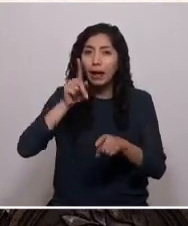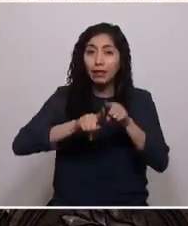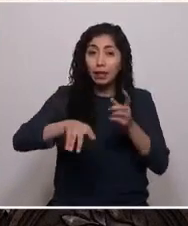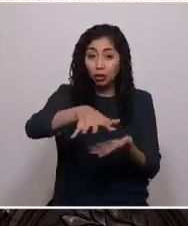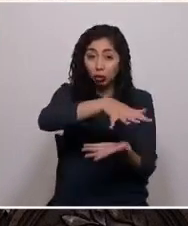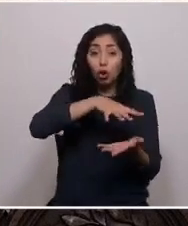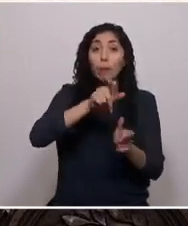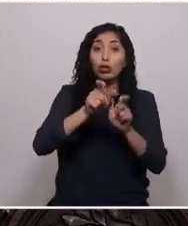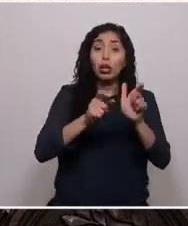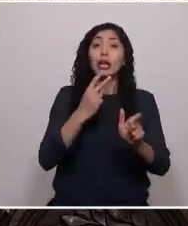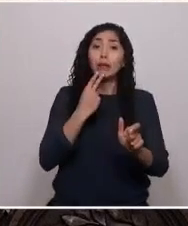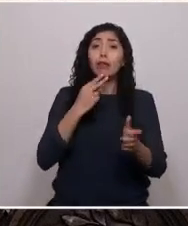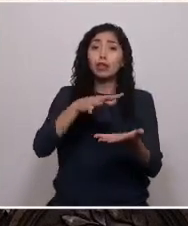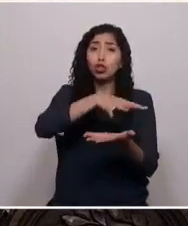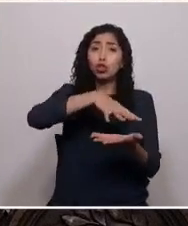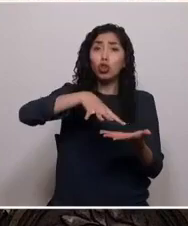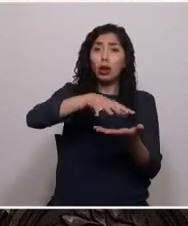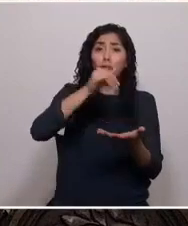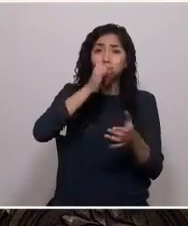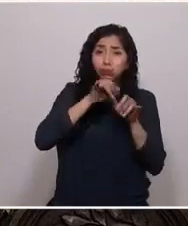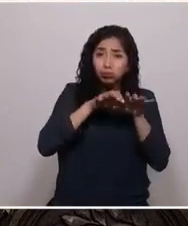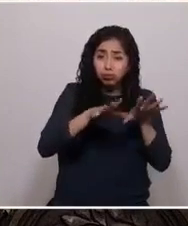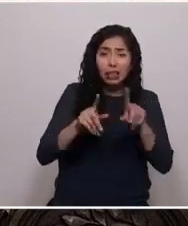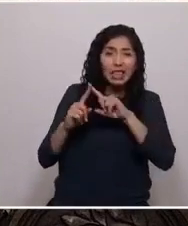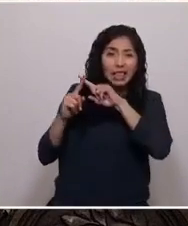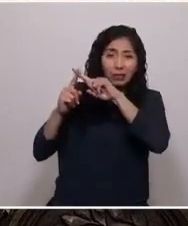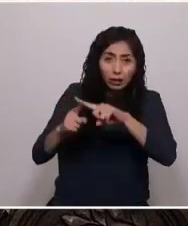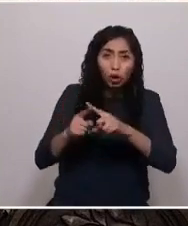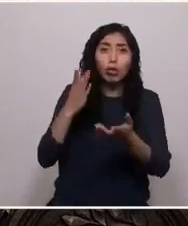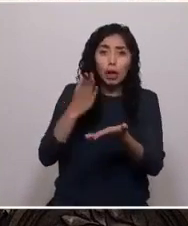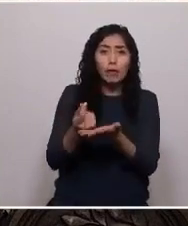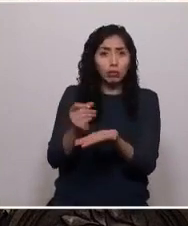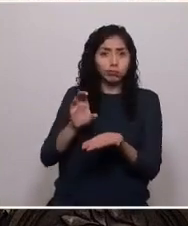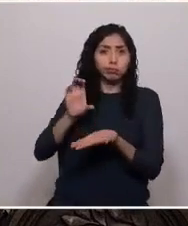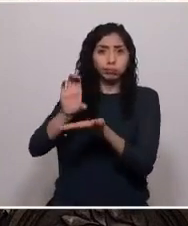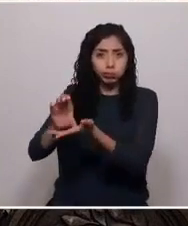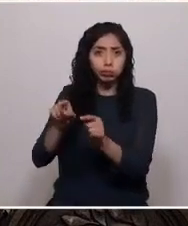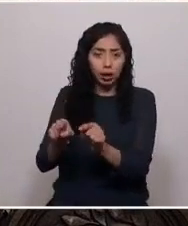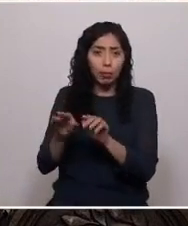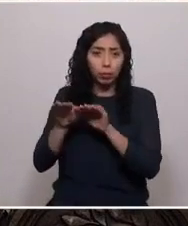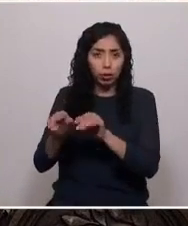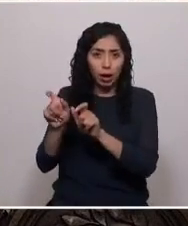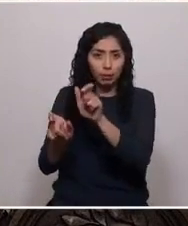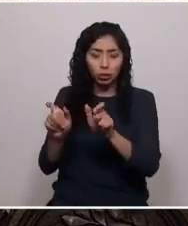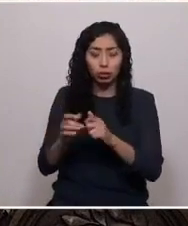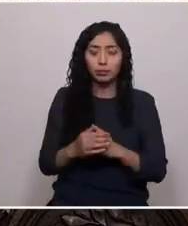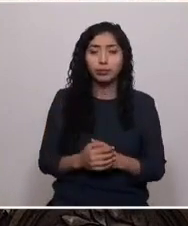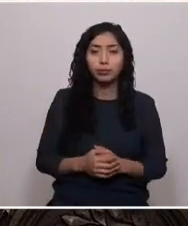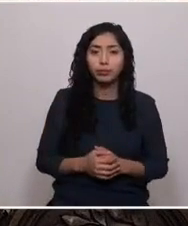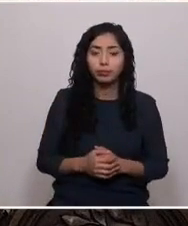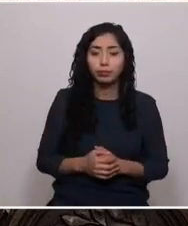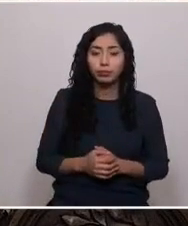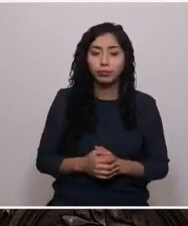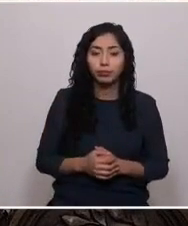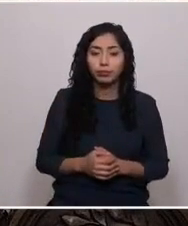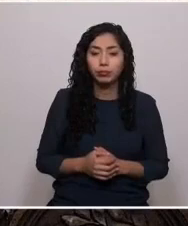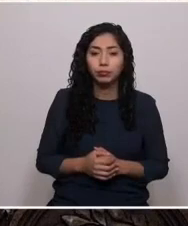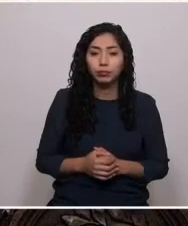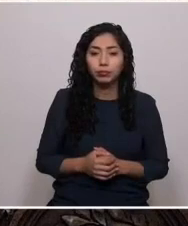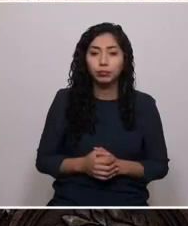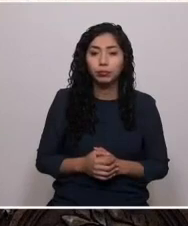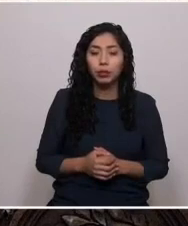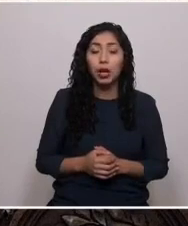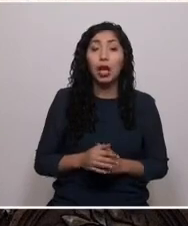sacrificio, como compensación de los perjuicios que el Estado ha permitido. Suchipalama, la refundación de las